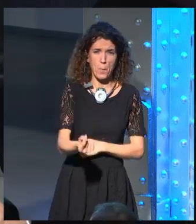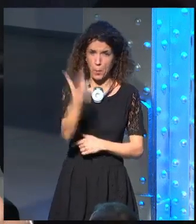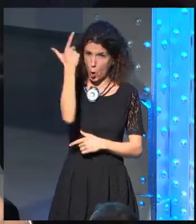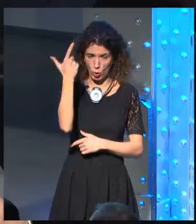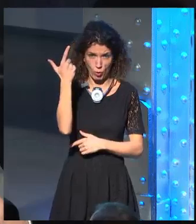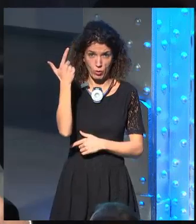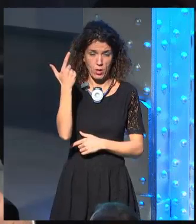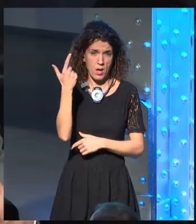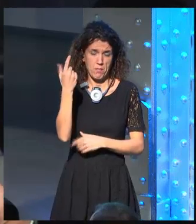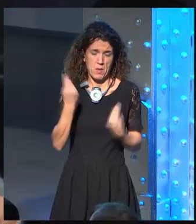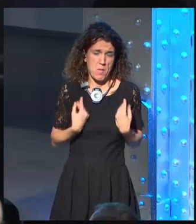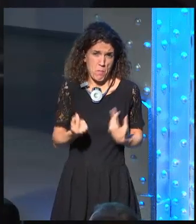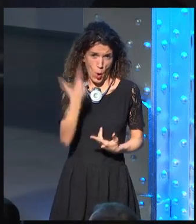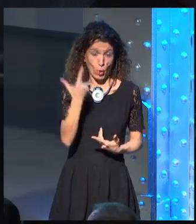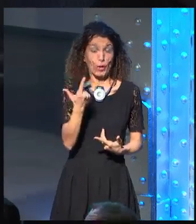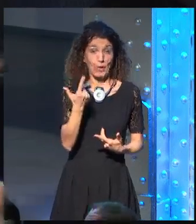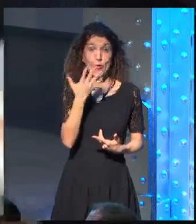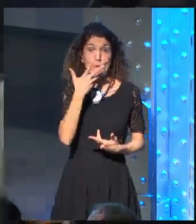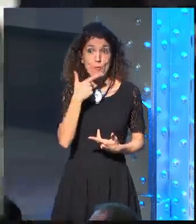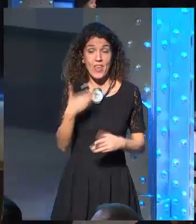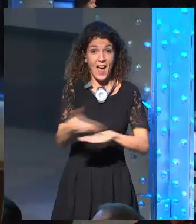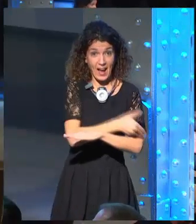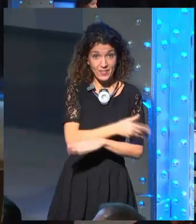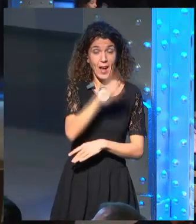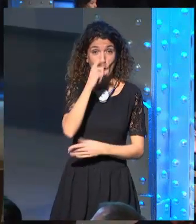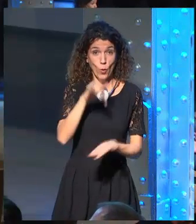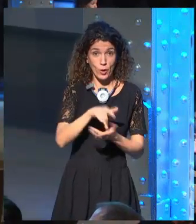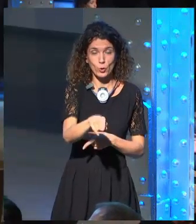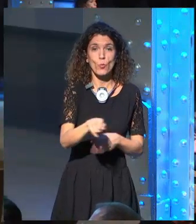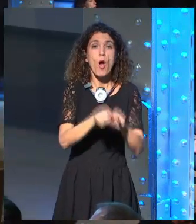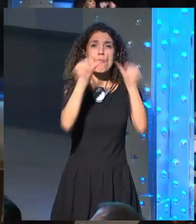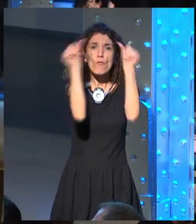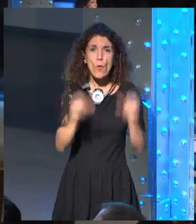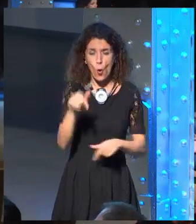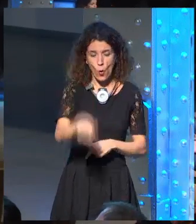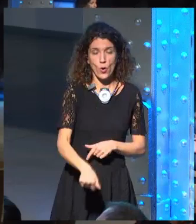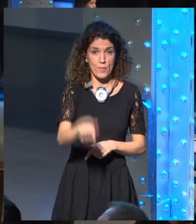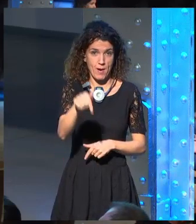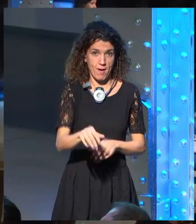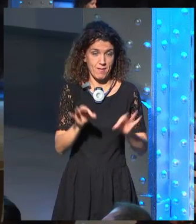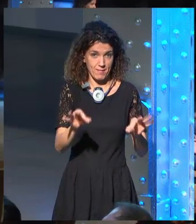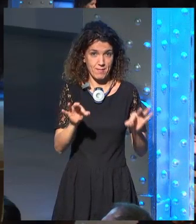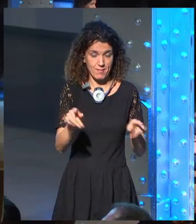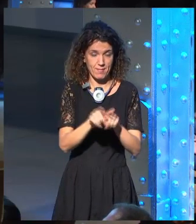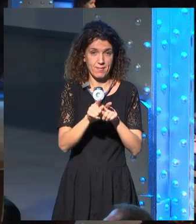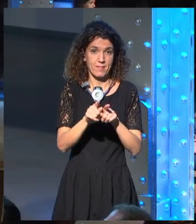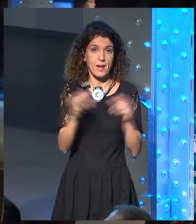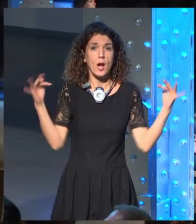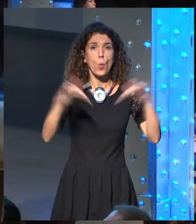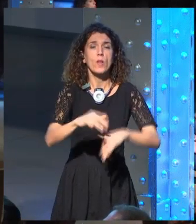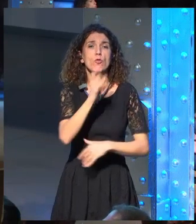poquitos lo han hecho. Vamos a conocerlo enseguida. Antes os recuerdo la mecánica de estos